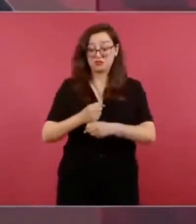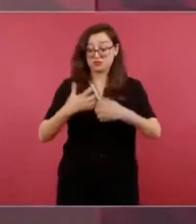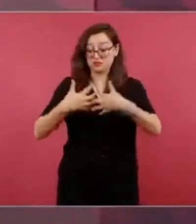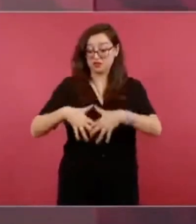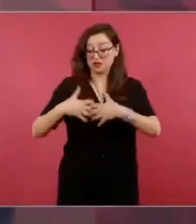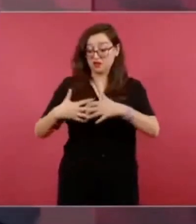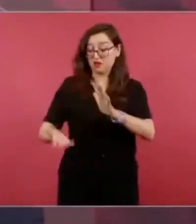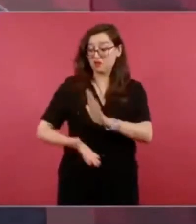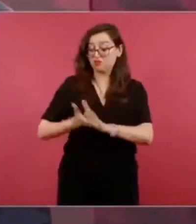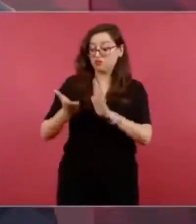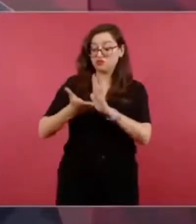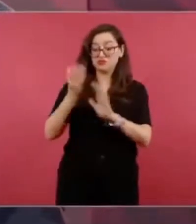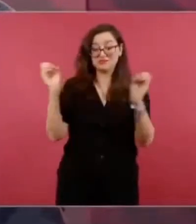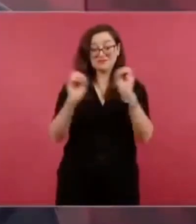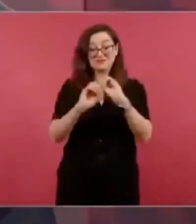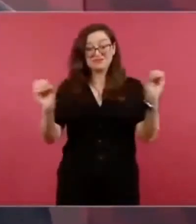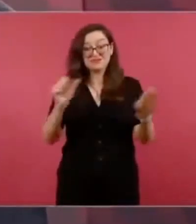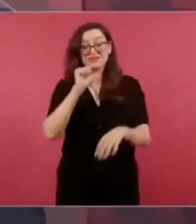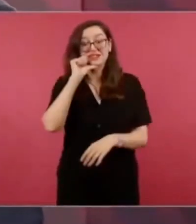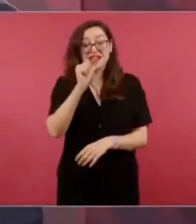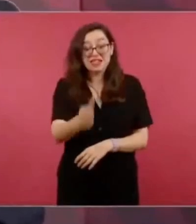Lo tercero,